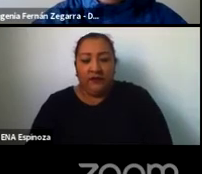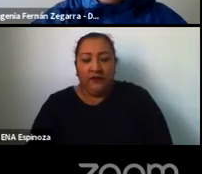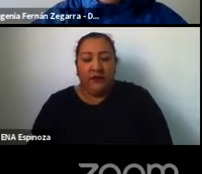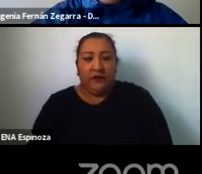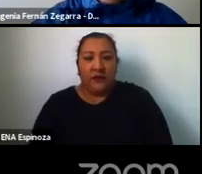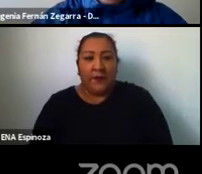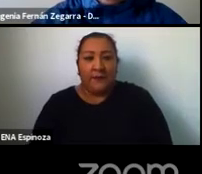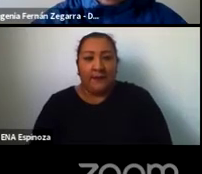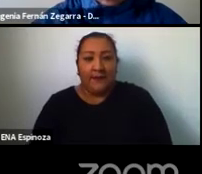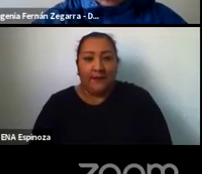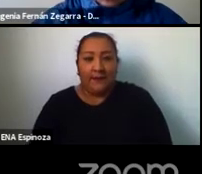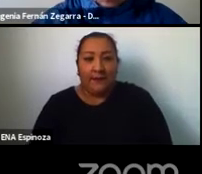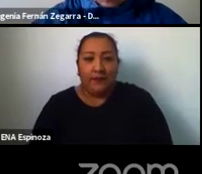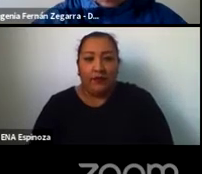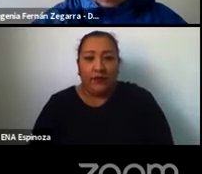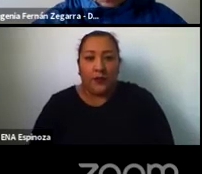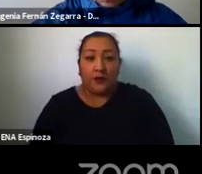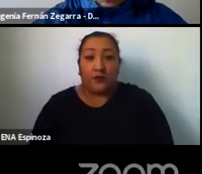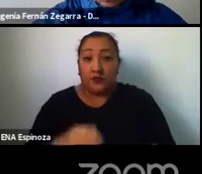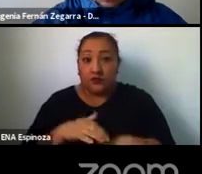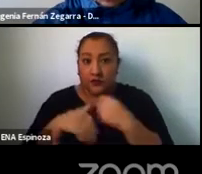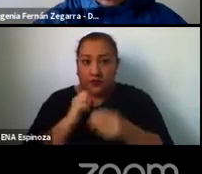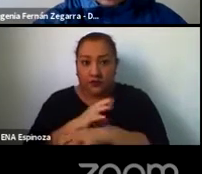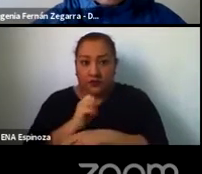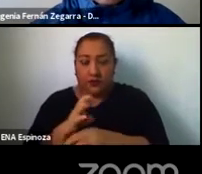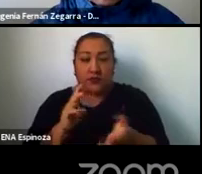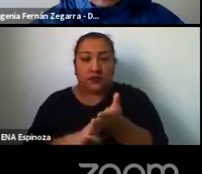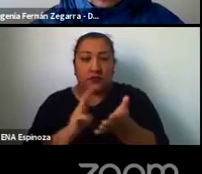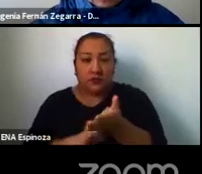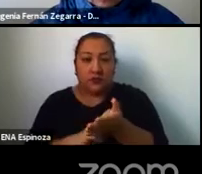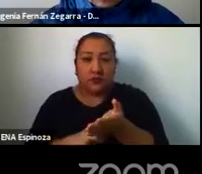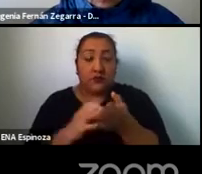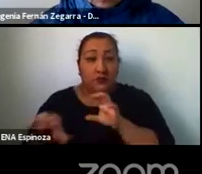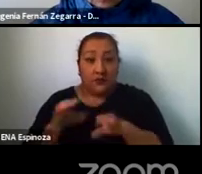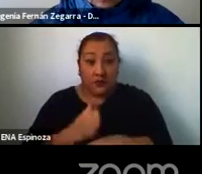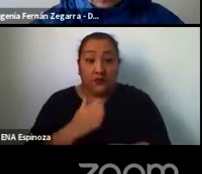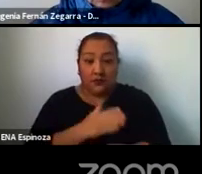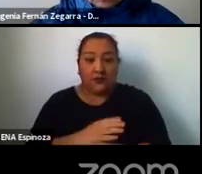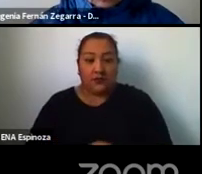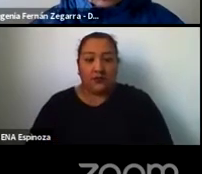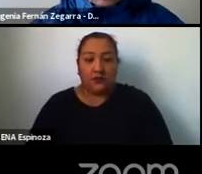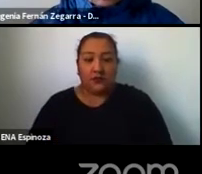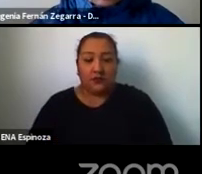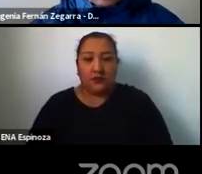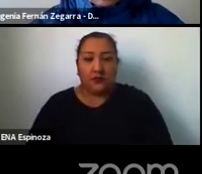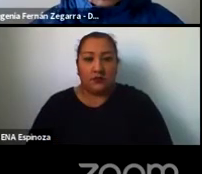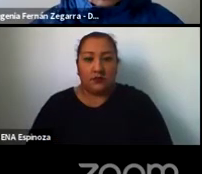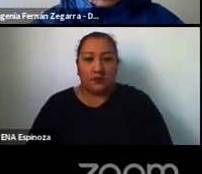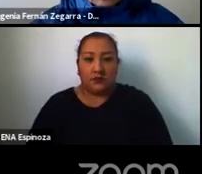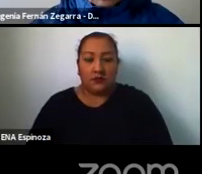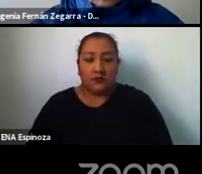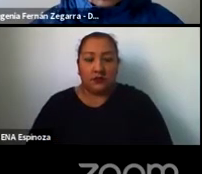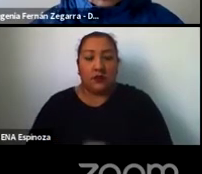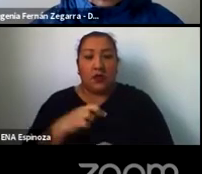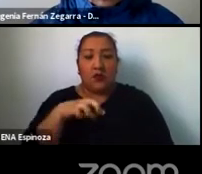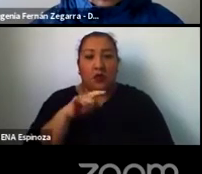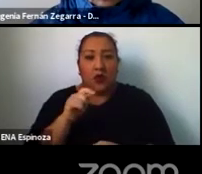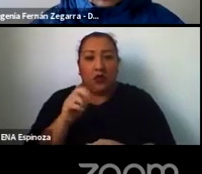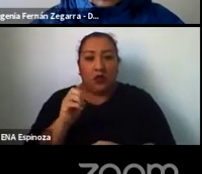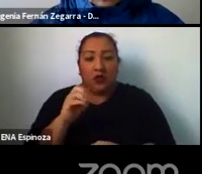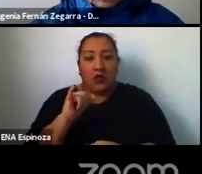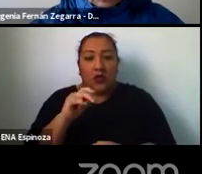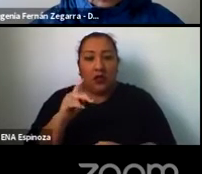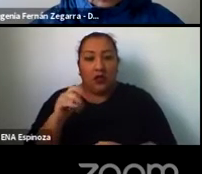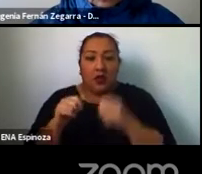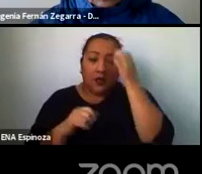Bueno, a raíz de la recomendación que la Defensoría del Pueblo realizó a la Red de Salud de Puerto Inca, es que, como